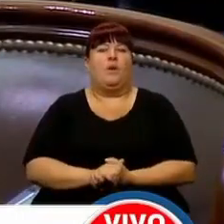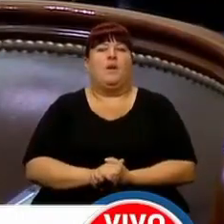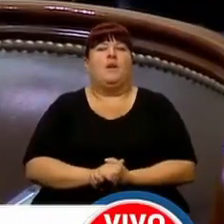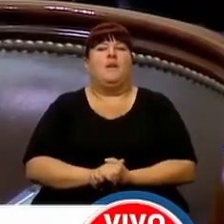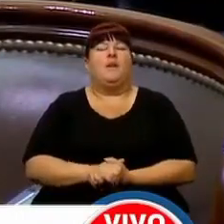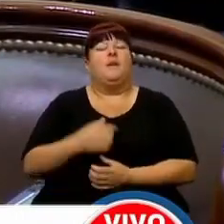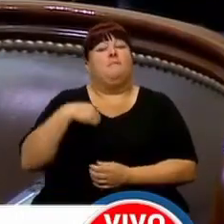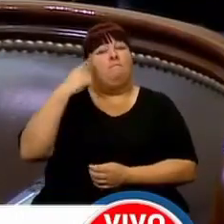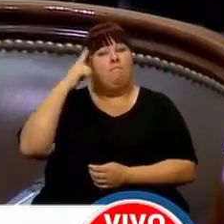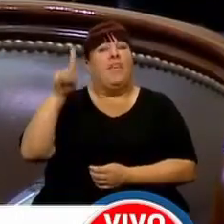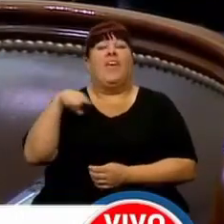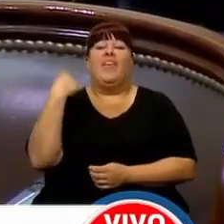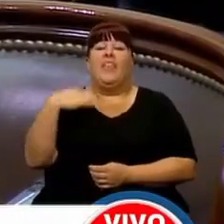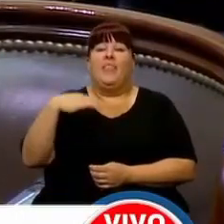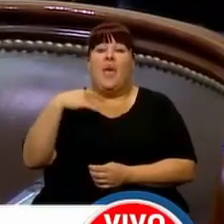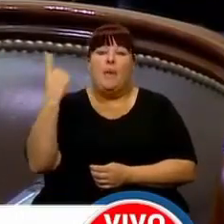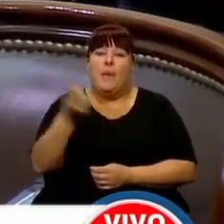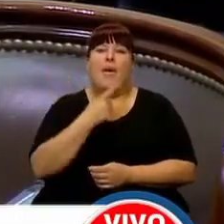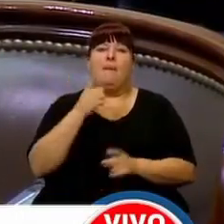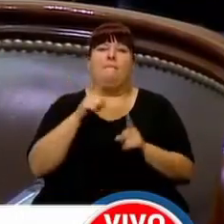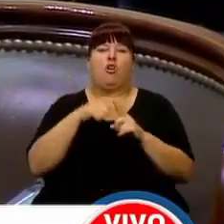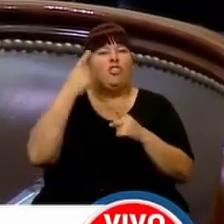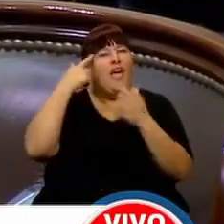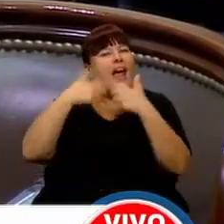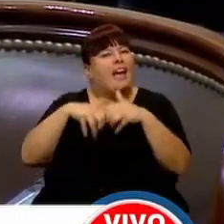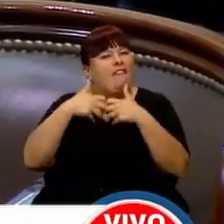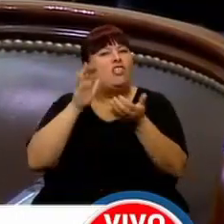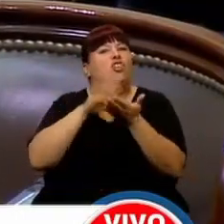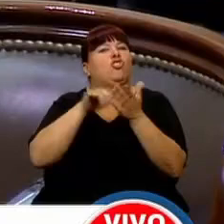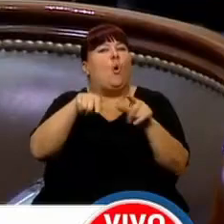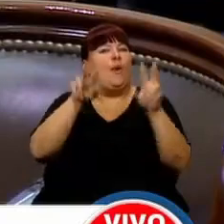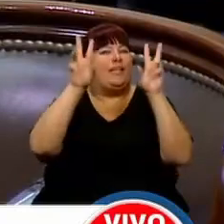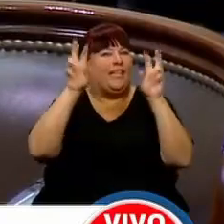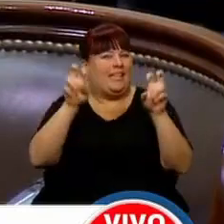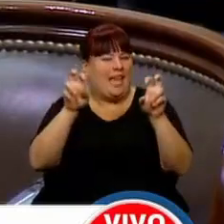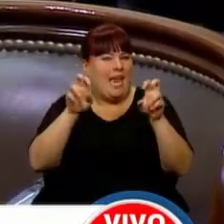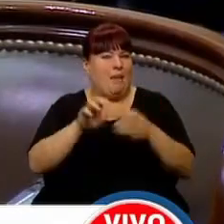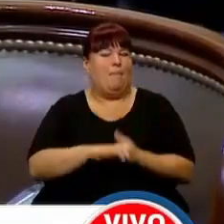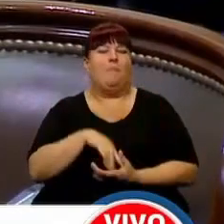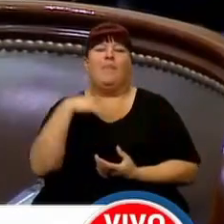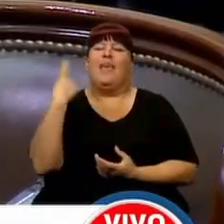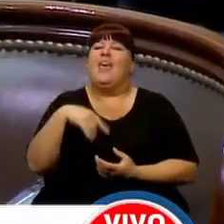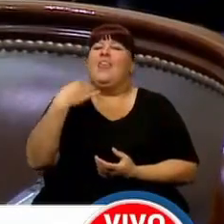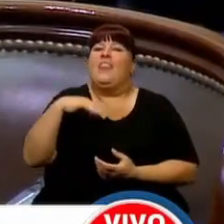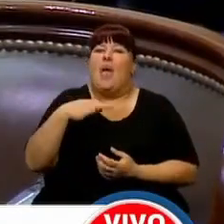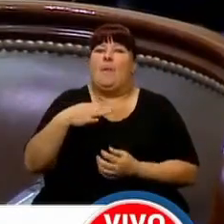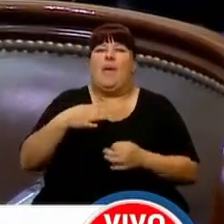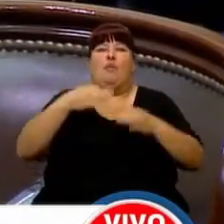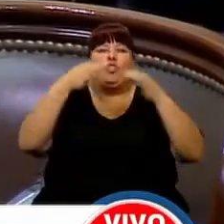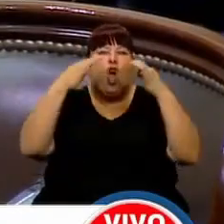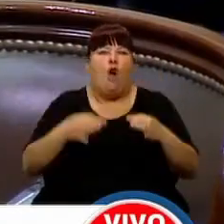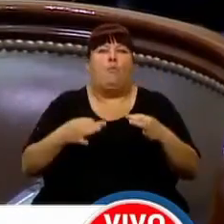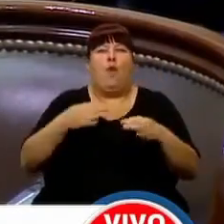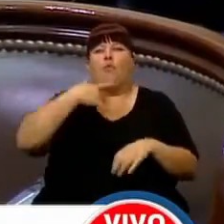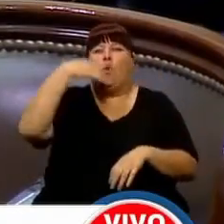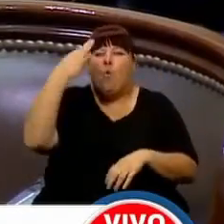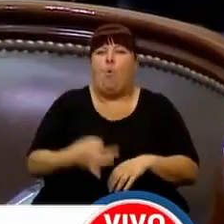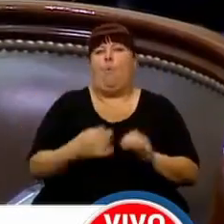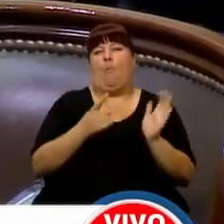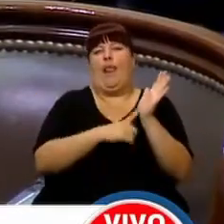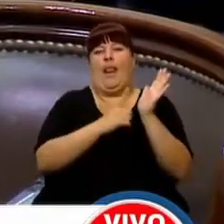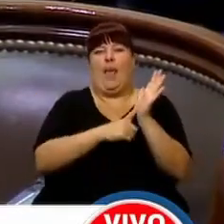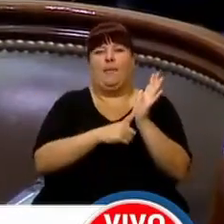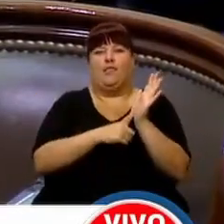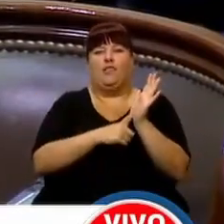Creo que tenemos que hacer una enorme reflexión en torno al tema y que tenemos que tener un compromiso de cumplimiento del